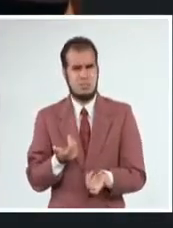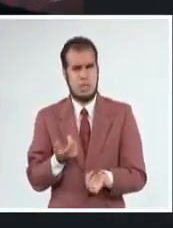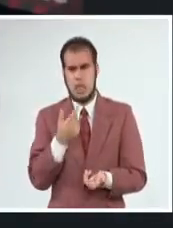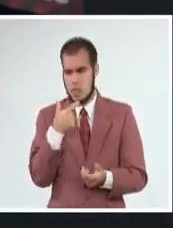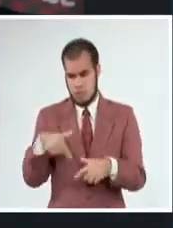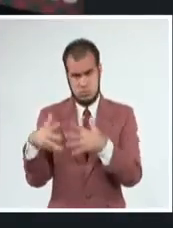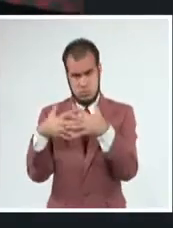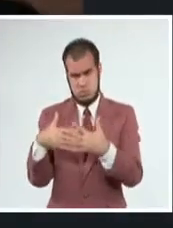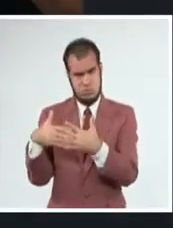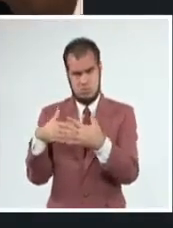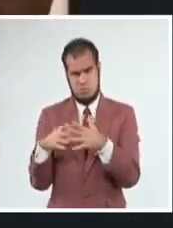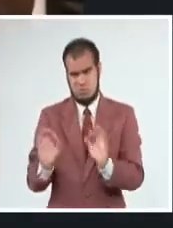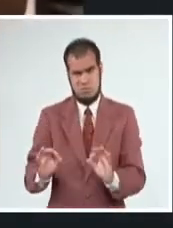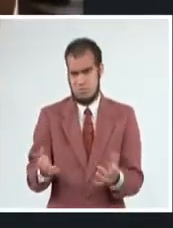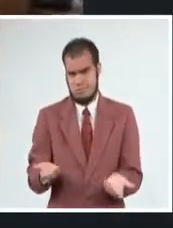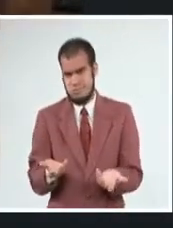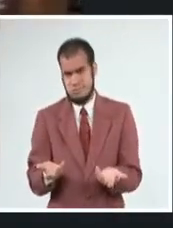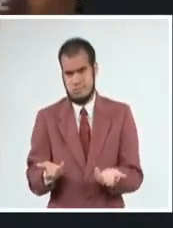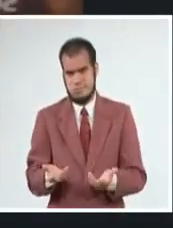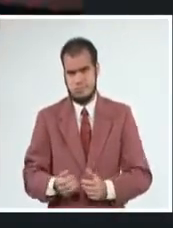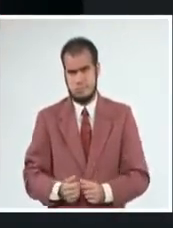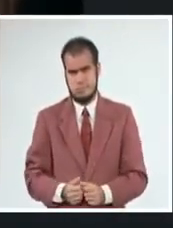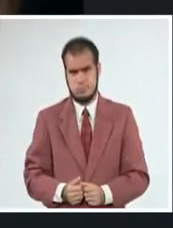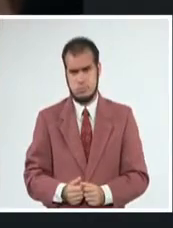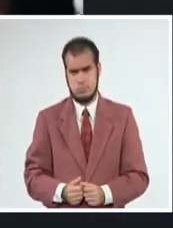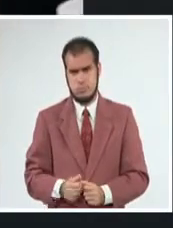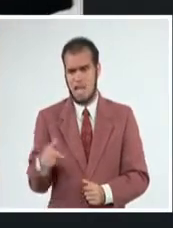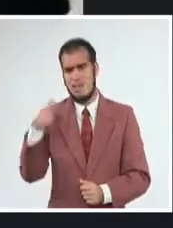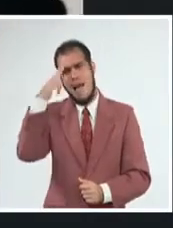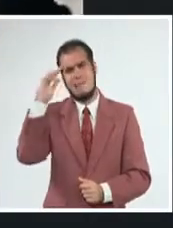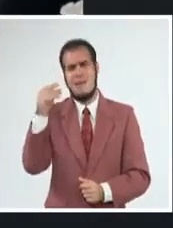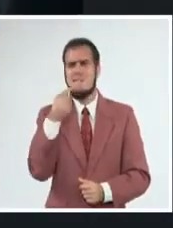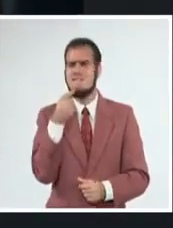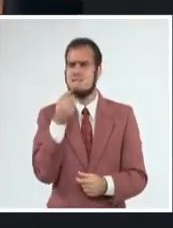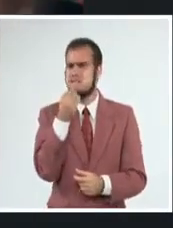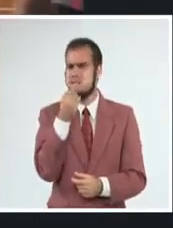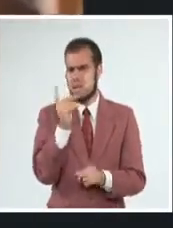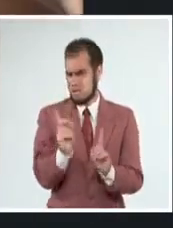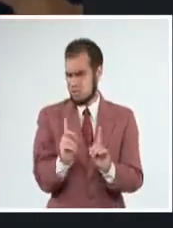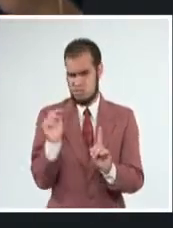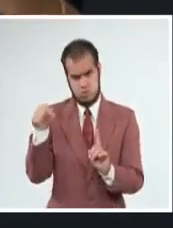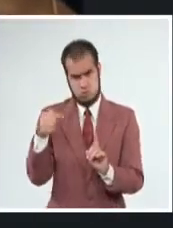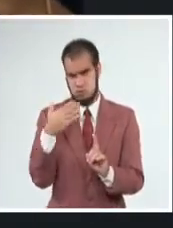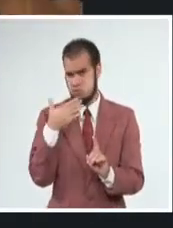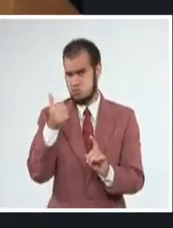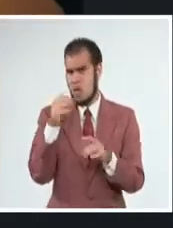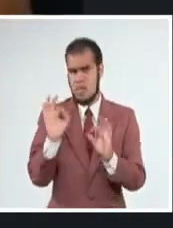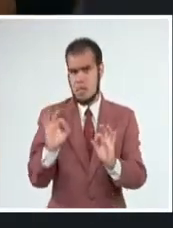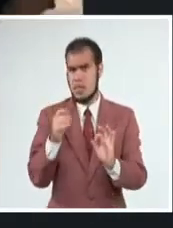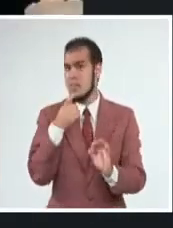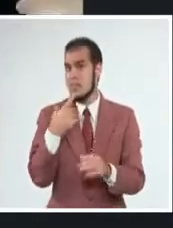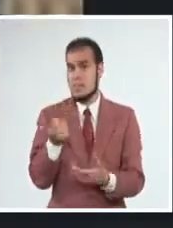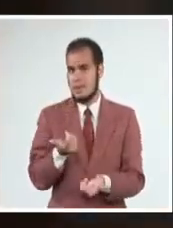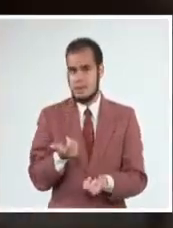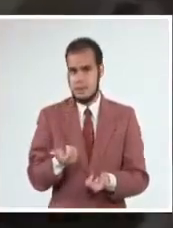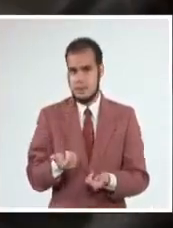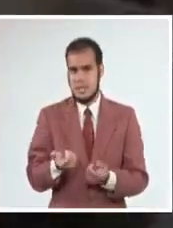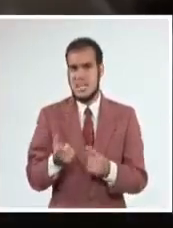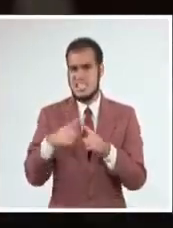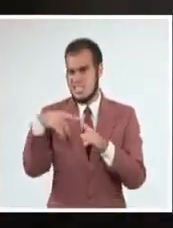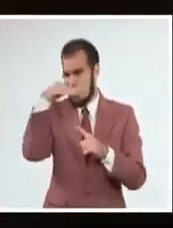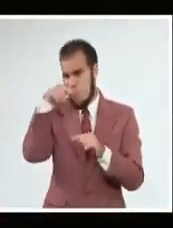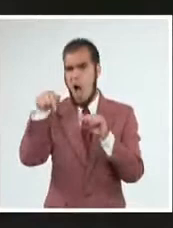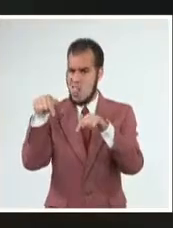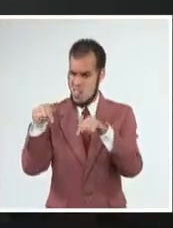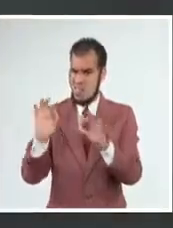no es... Esto no es estilo ni nada de eso. Aquí hay tecnología que tú ni te imaginas, ni te pasa por la cabeza que existe. A este